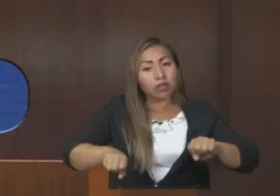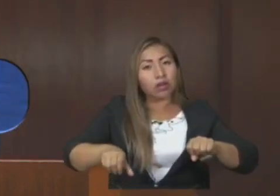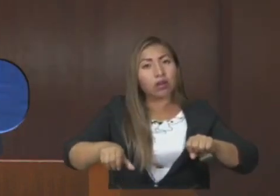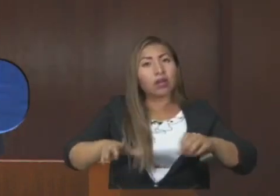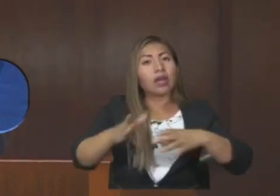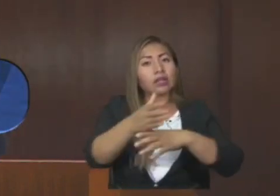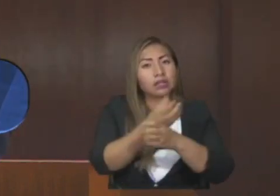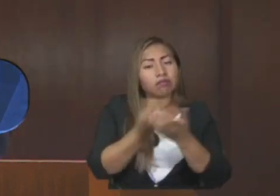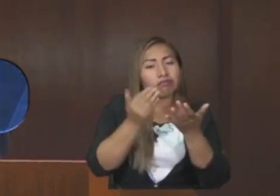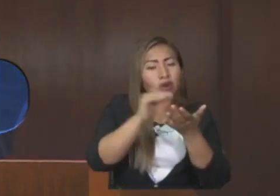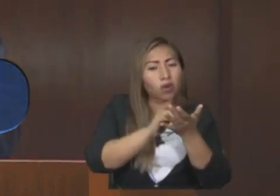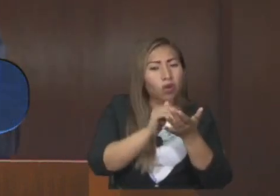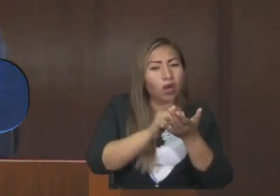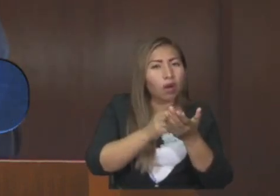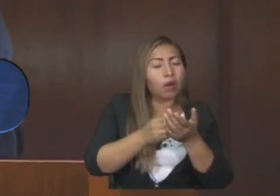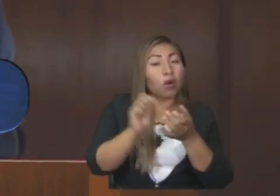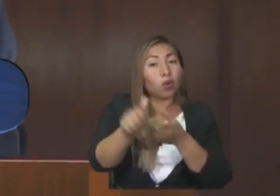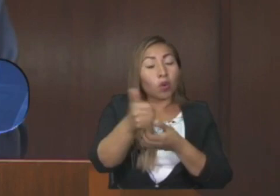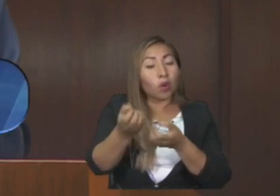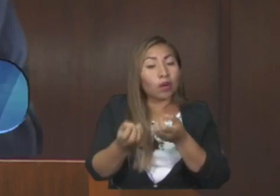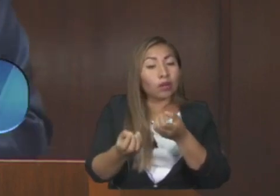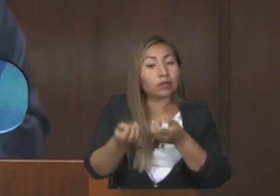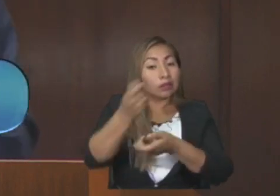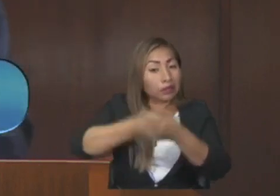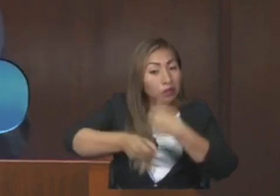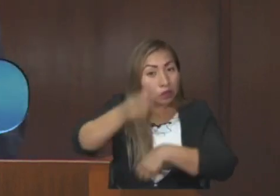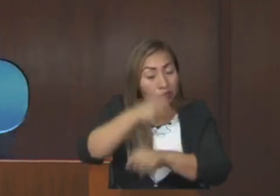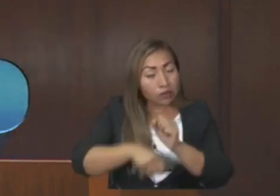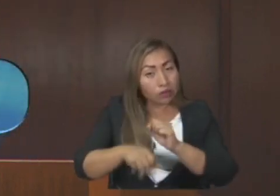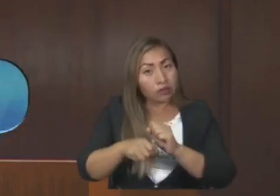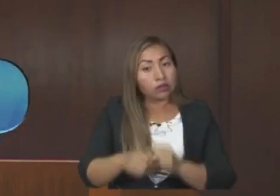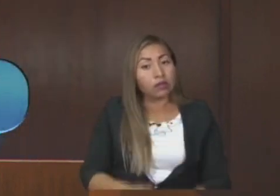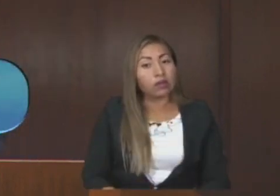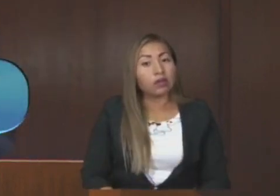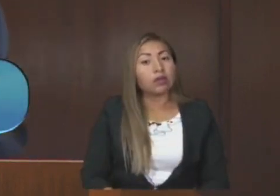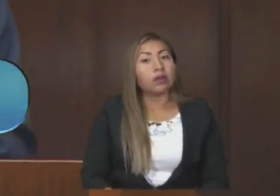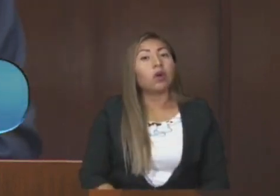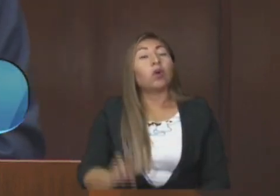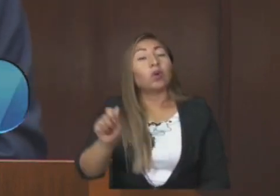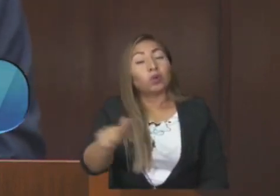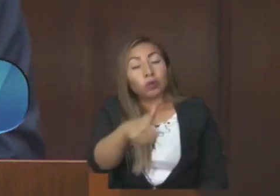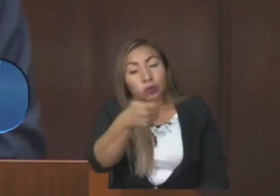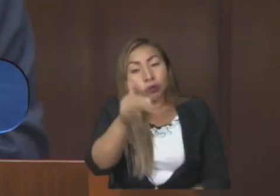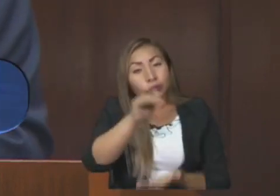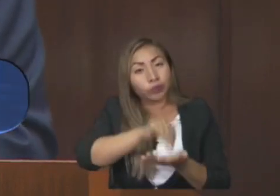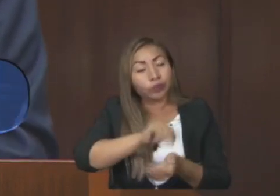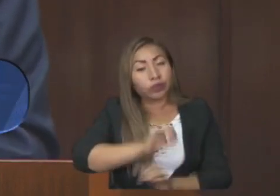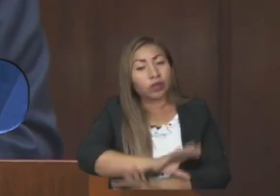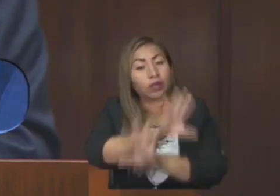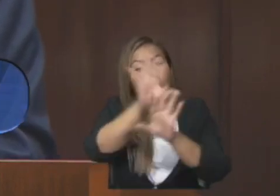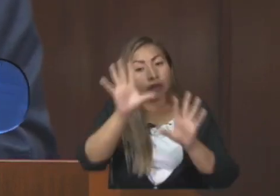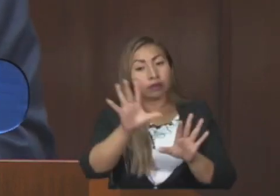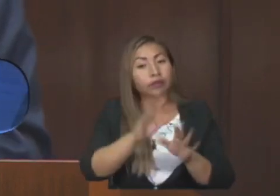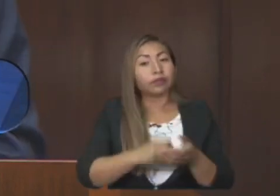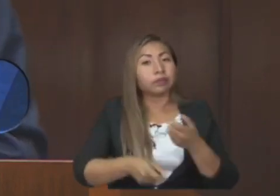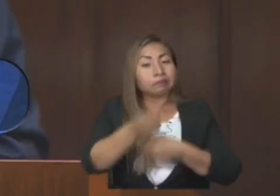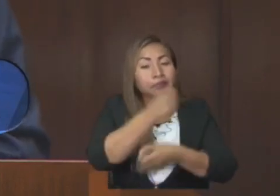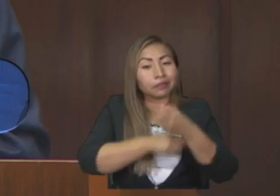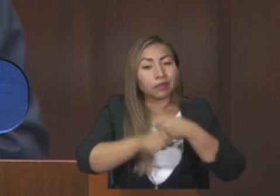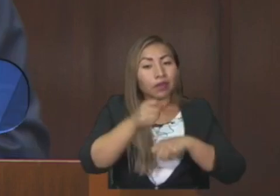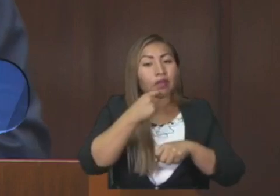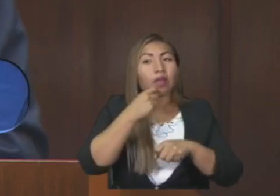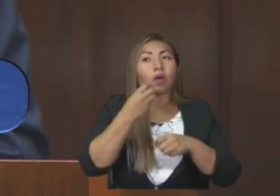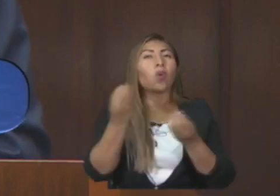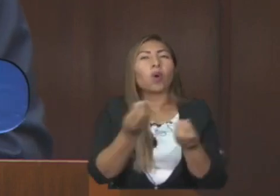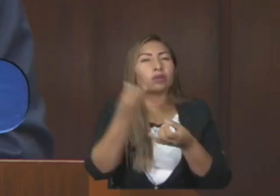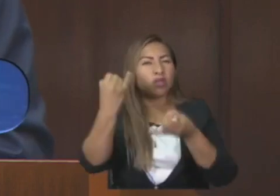negociaciones. De vuelta, presidente, vuelvo a aclarar que las negociaciones comerciales culminaron en